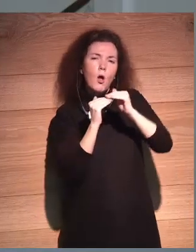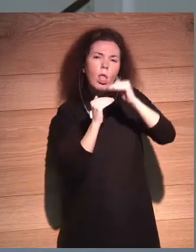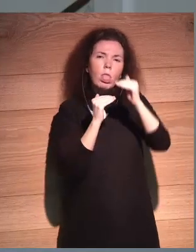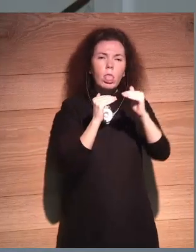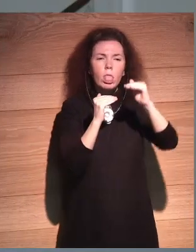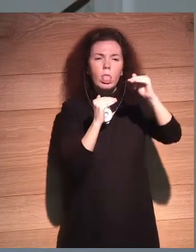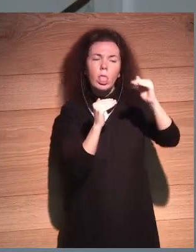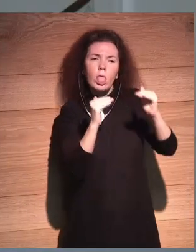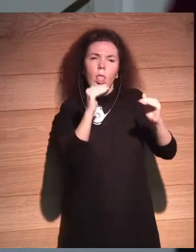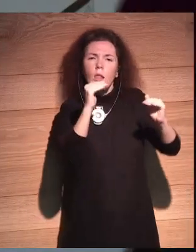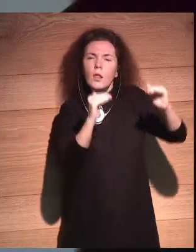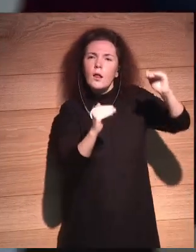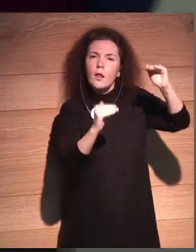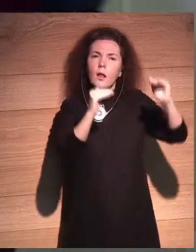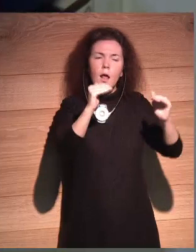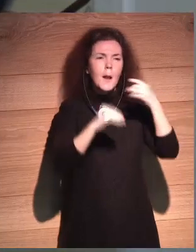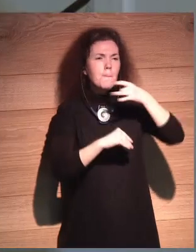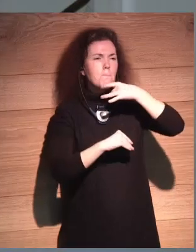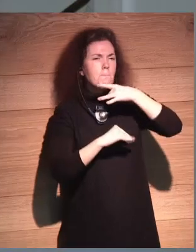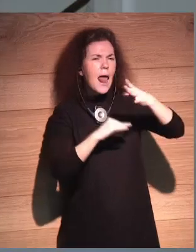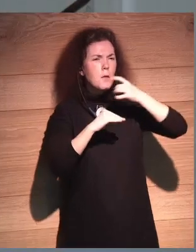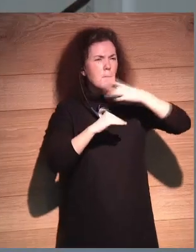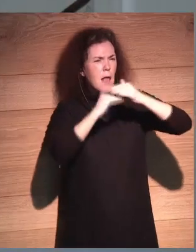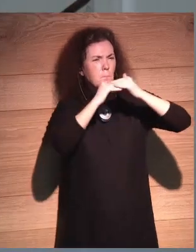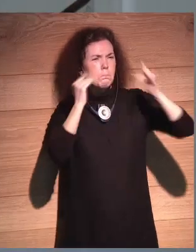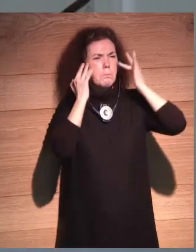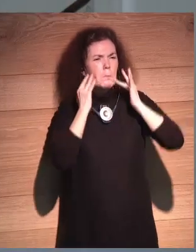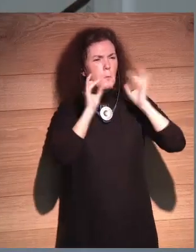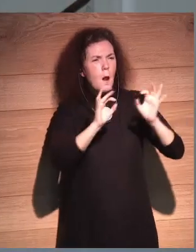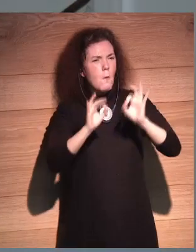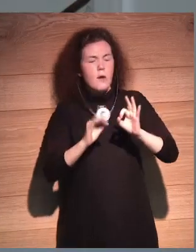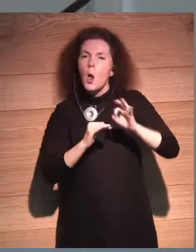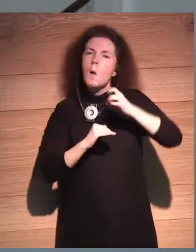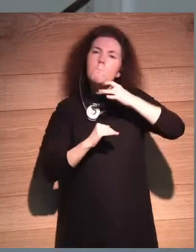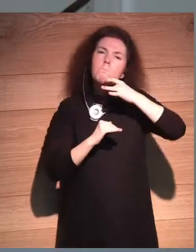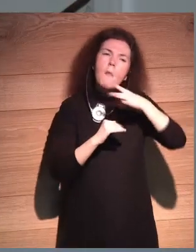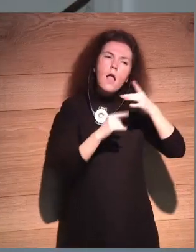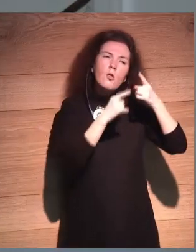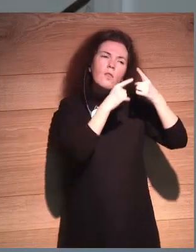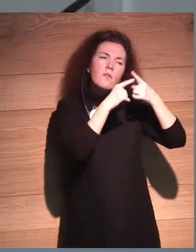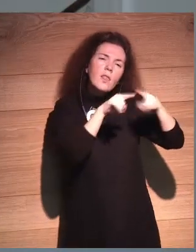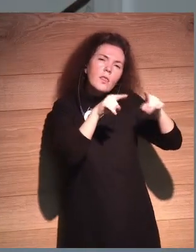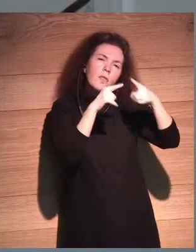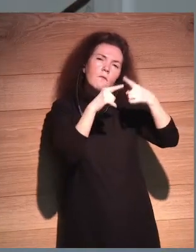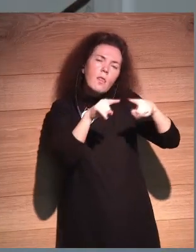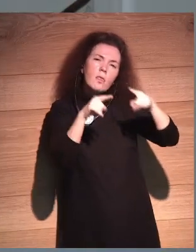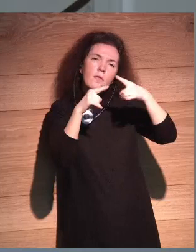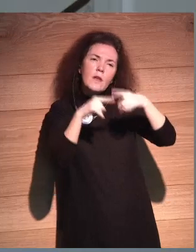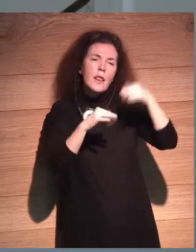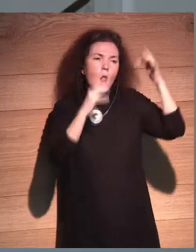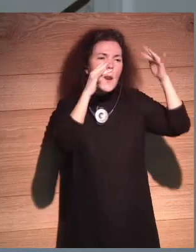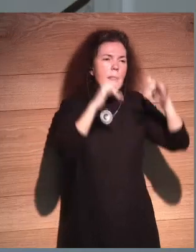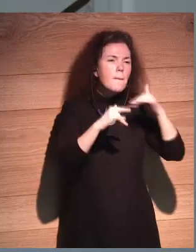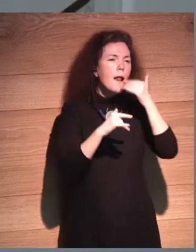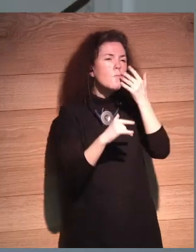y no tan pequeñas. Aquella blancura uniforme iba dando paso a infinitos tonos de blanco. Aparecía en la nieve una pincelada de